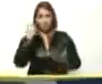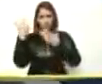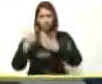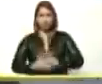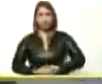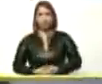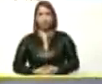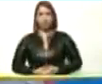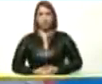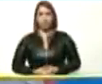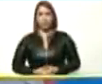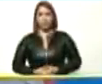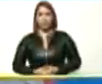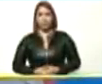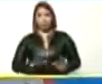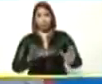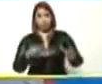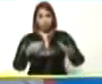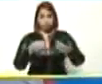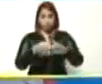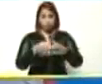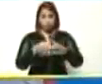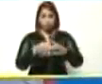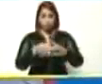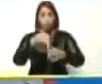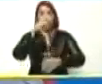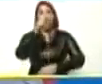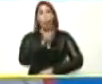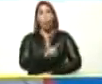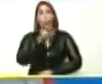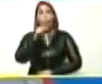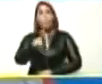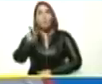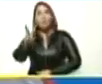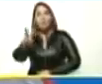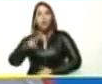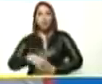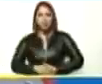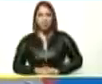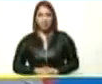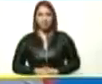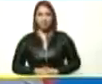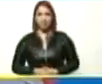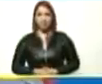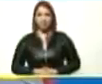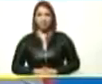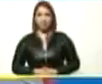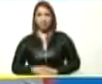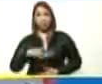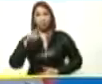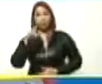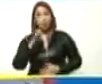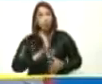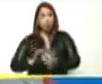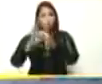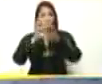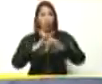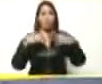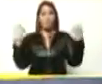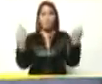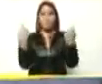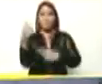de el partido UPV, U-U-U-U-PV, Unidad Popular